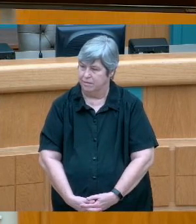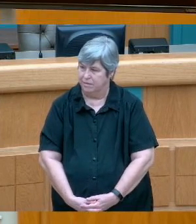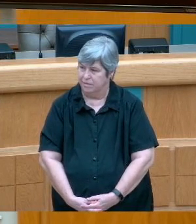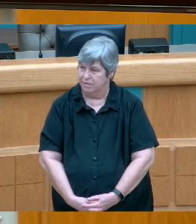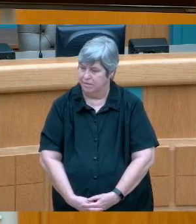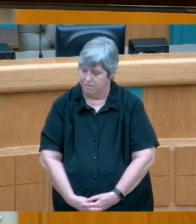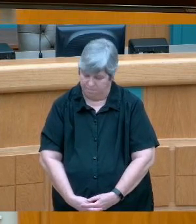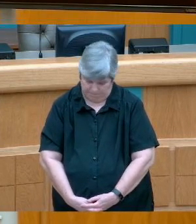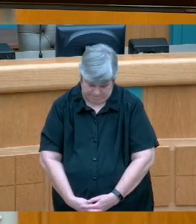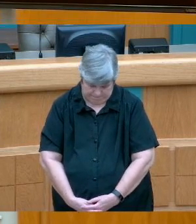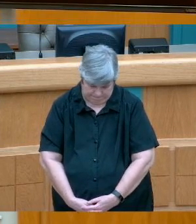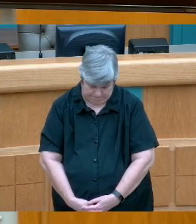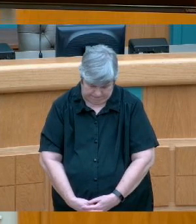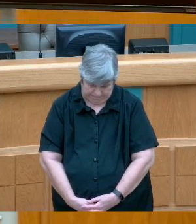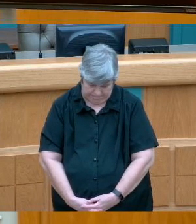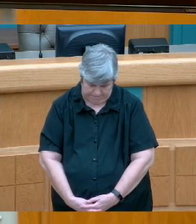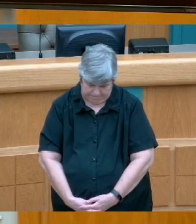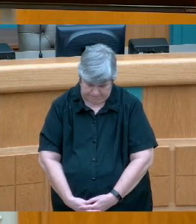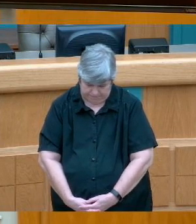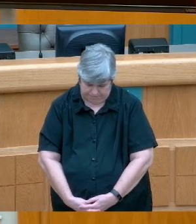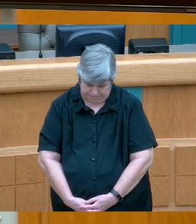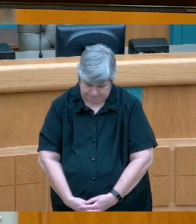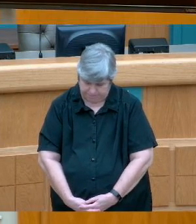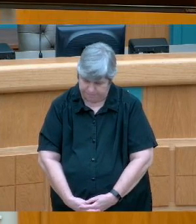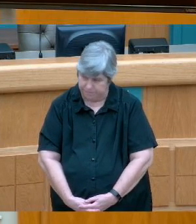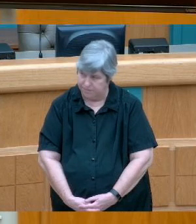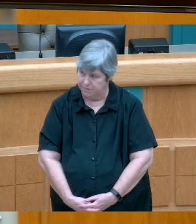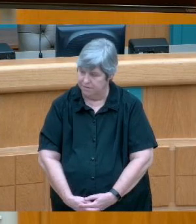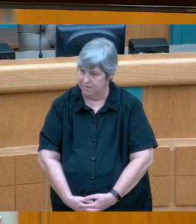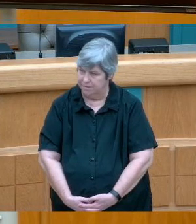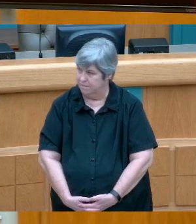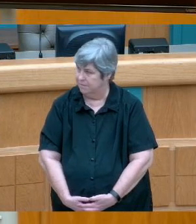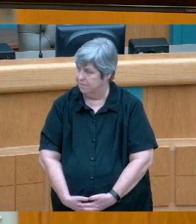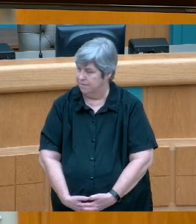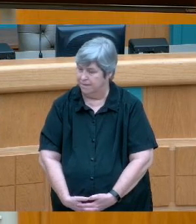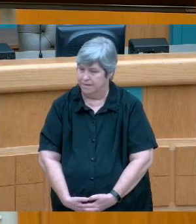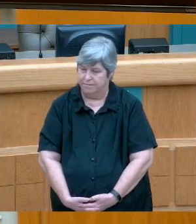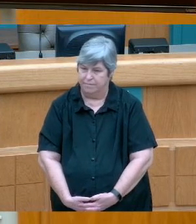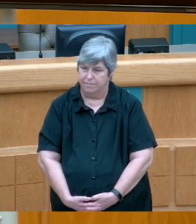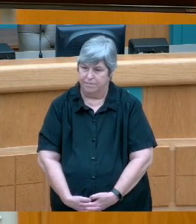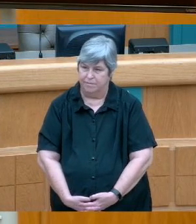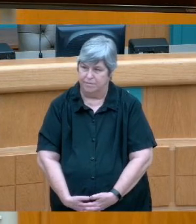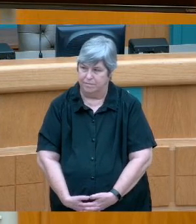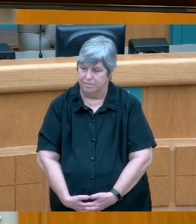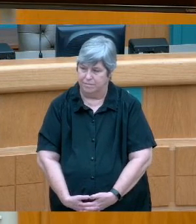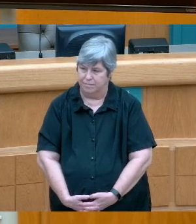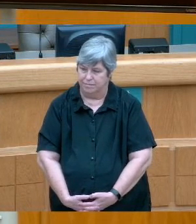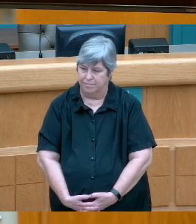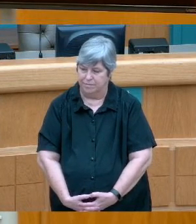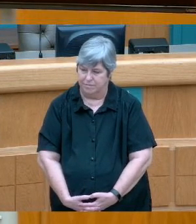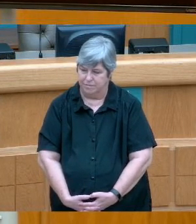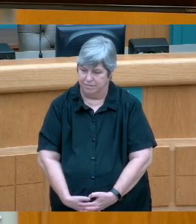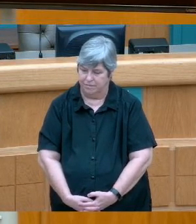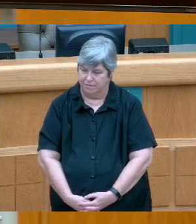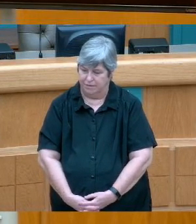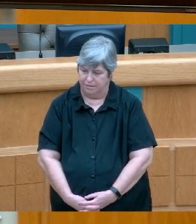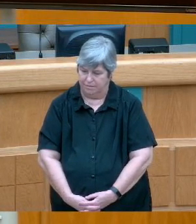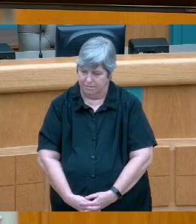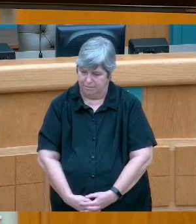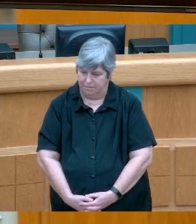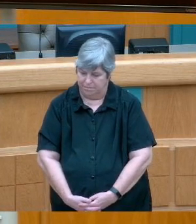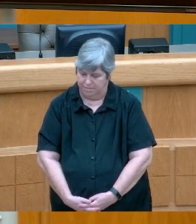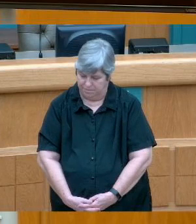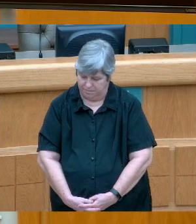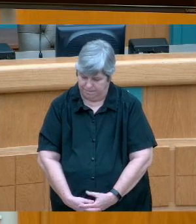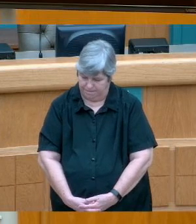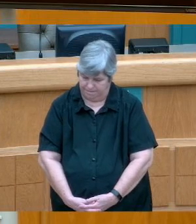procesados a tiempo para esta sesión y el Distrito de Salud completó los demás 60 pruebas en la tarde